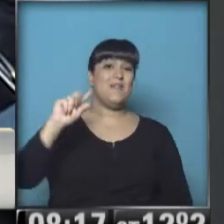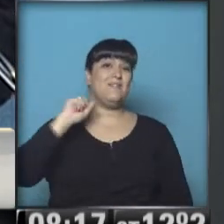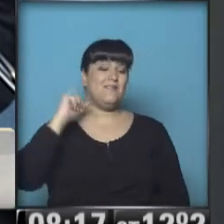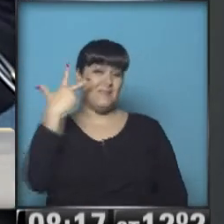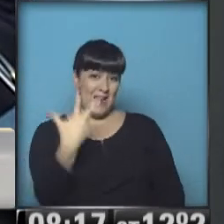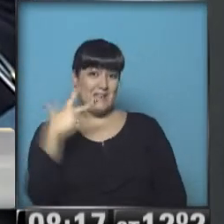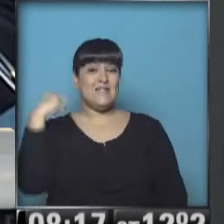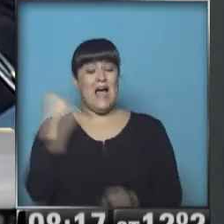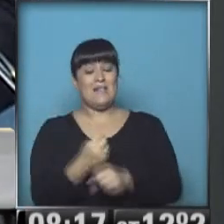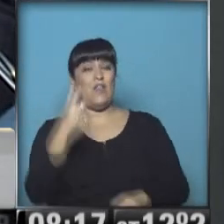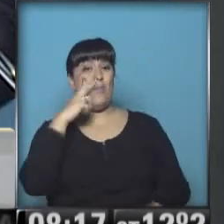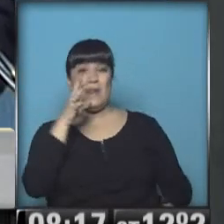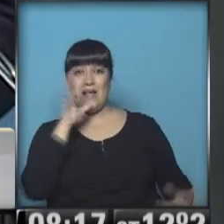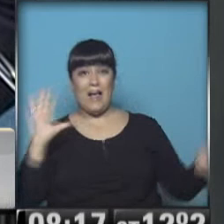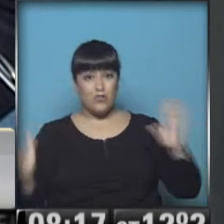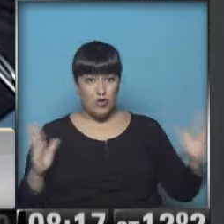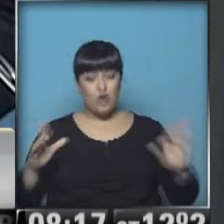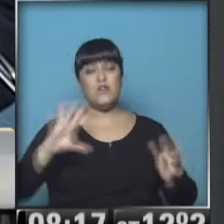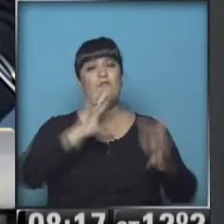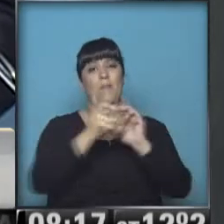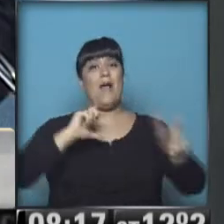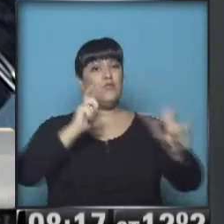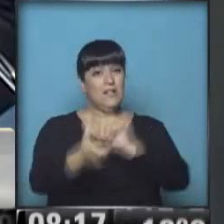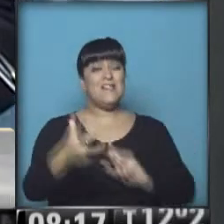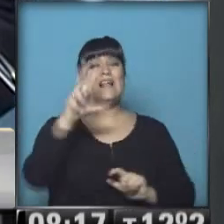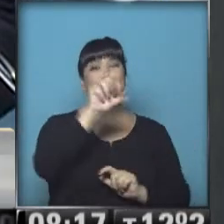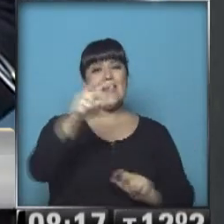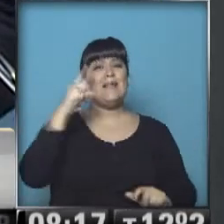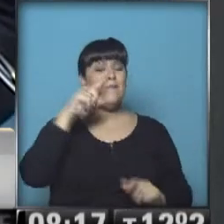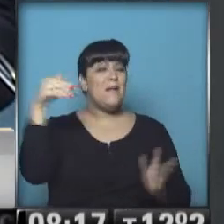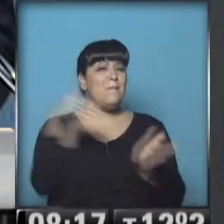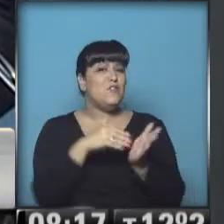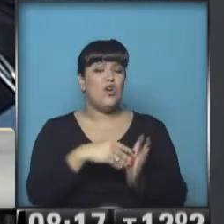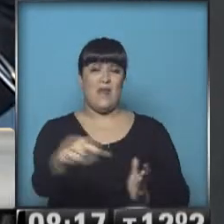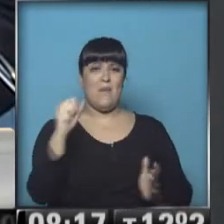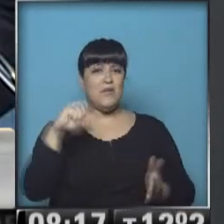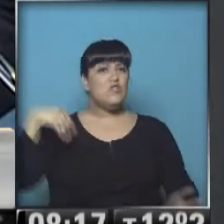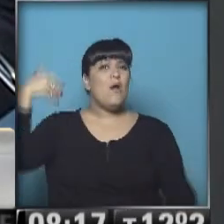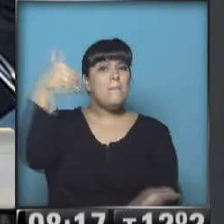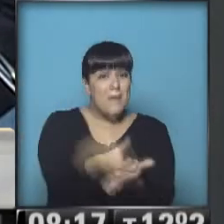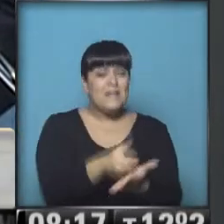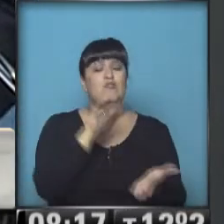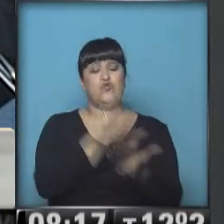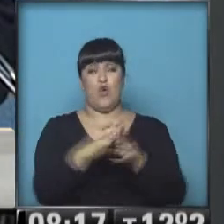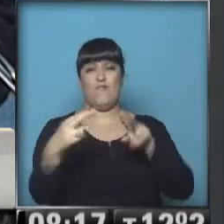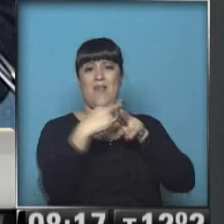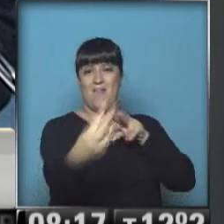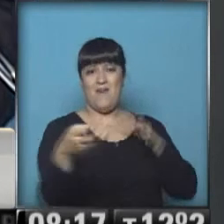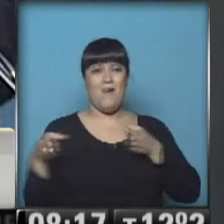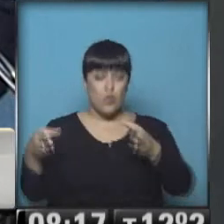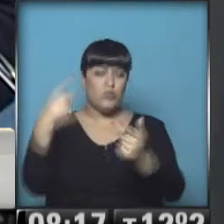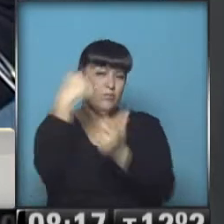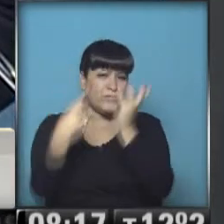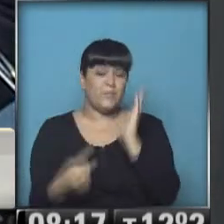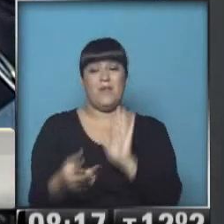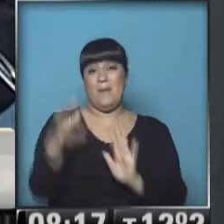en forma actualizada son más de 130 mil millones de pesos lo que se han invertido en materia de obras viales la presidenta del otro